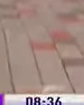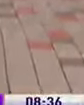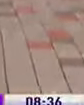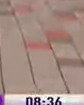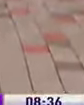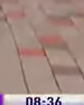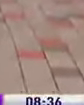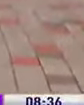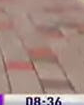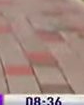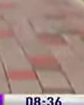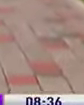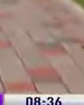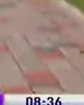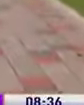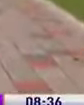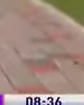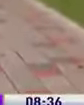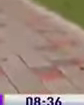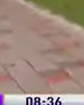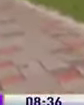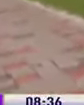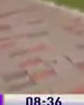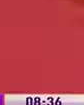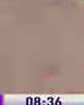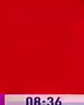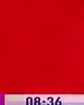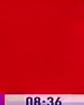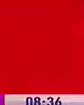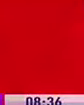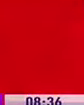su pesito. Ah, no, no le dejo hacer aquí.